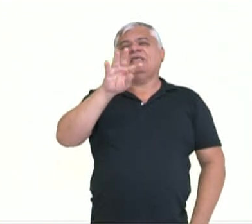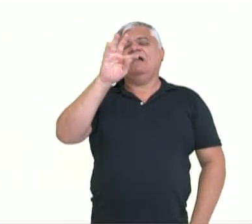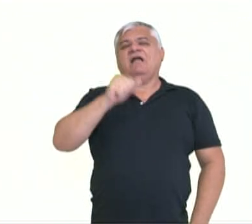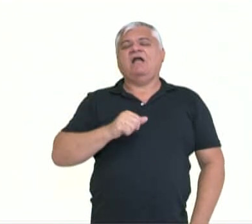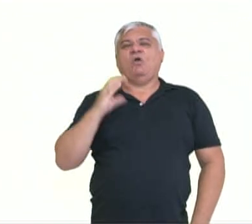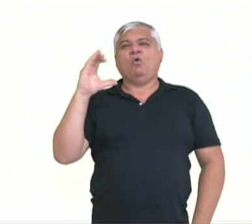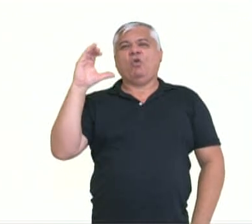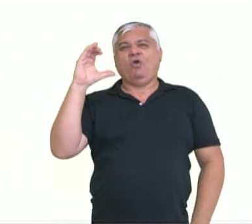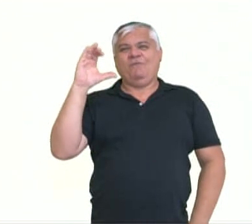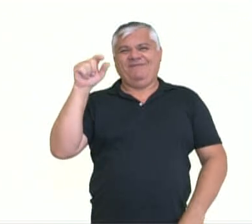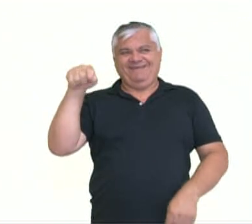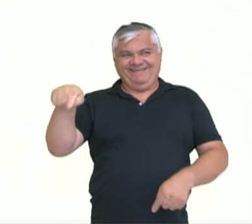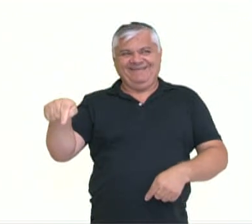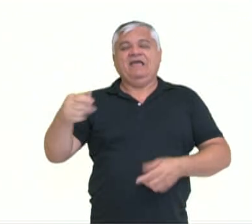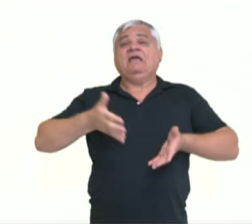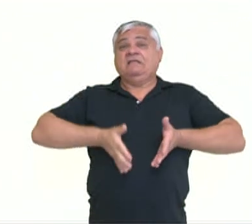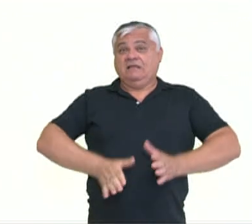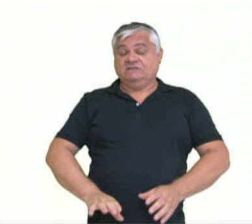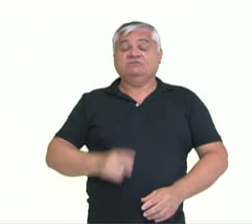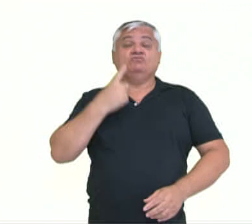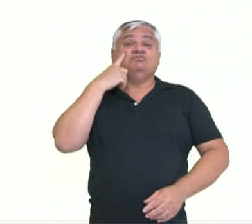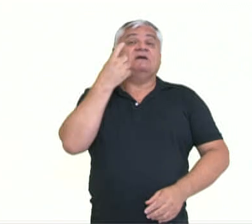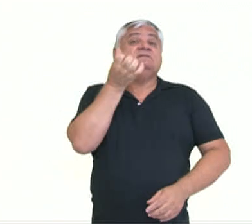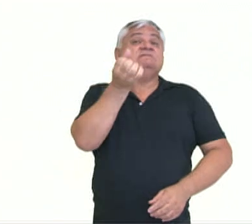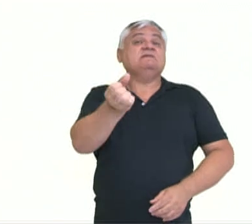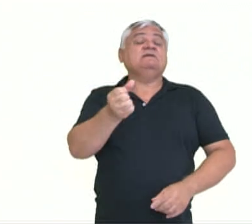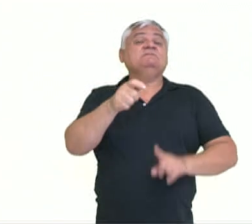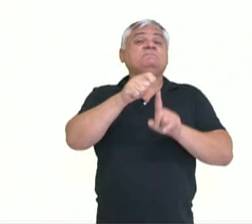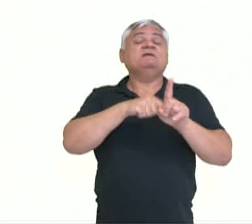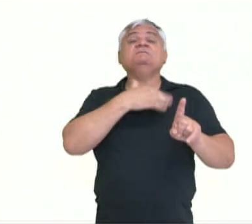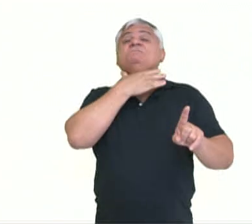Colombia. Nació en 6 de marzo de